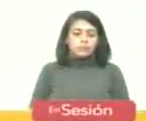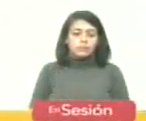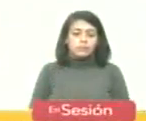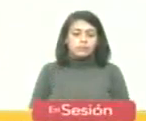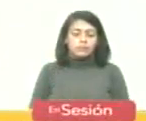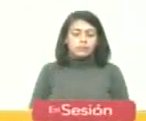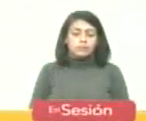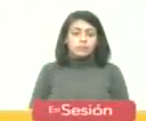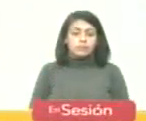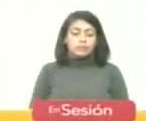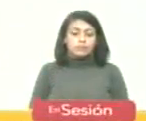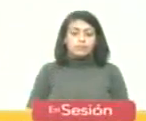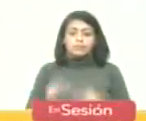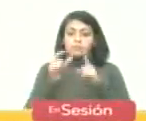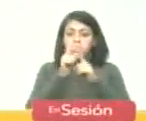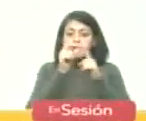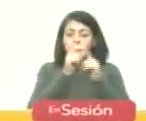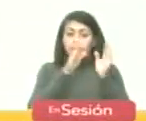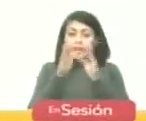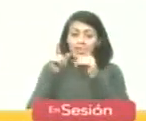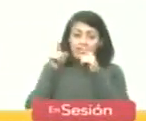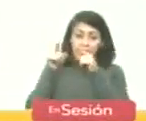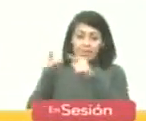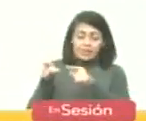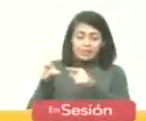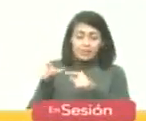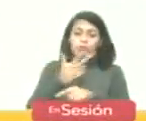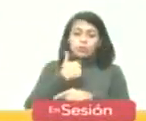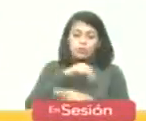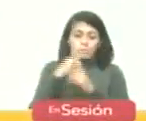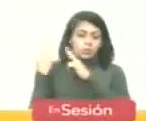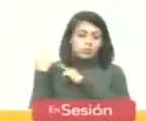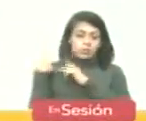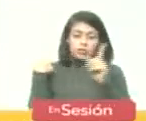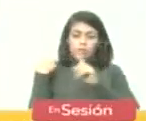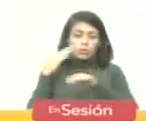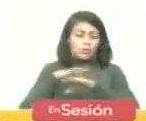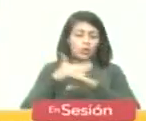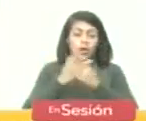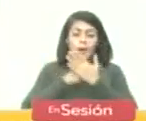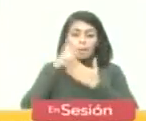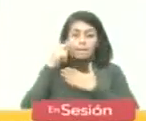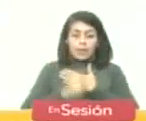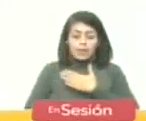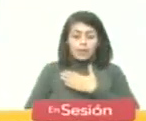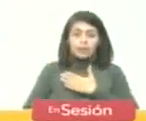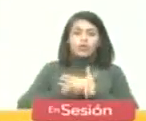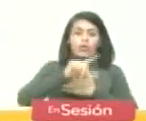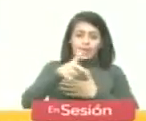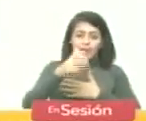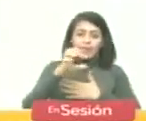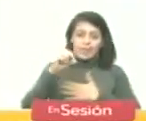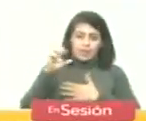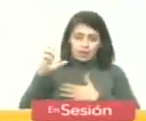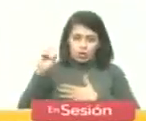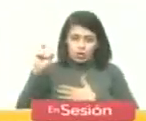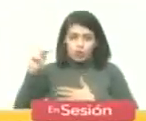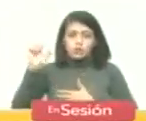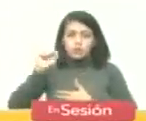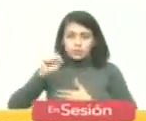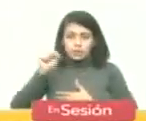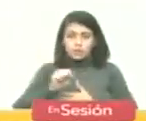Textual. De ese atentado no somos responsables. Porque ya estaban planeando Gedeón que sí eran responsables. Ya